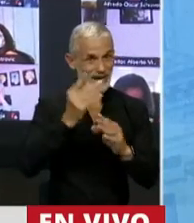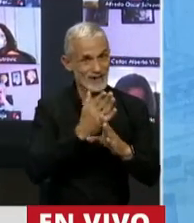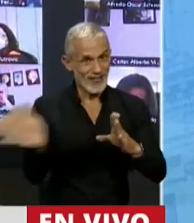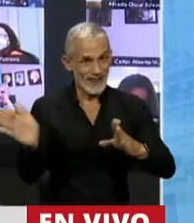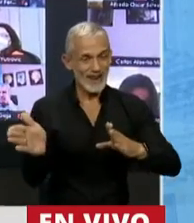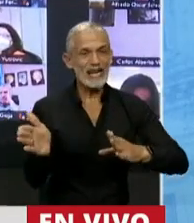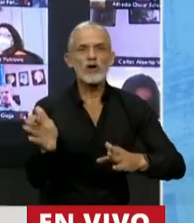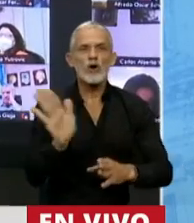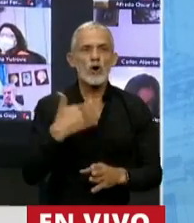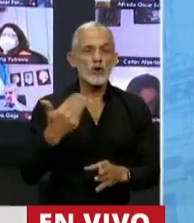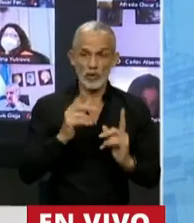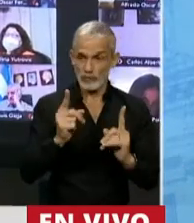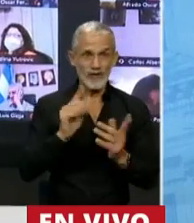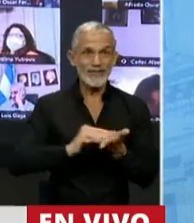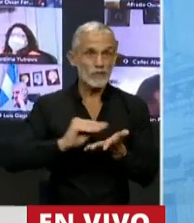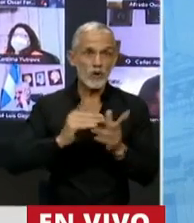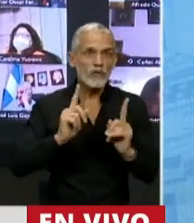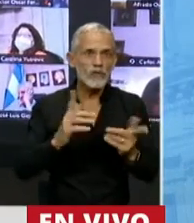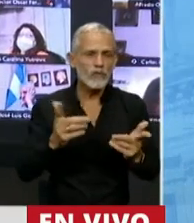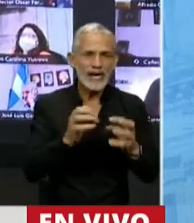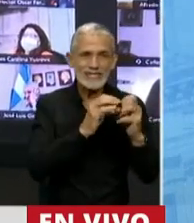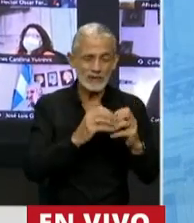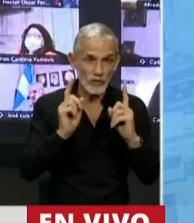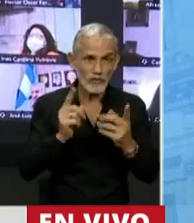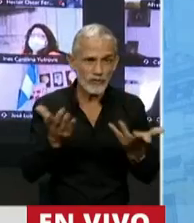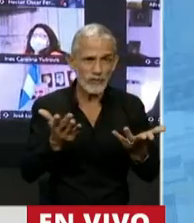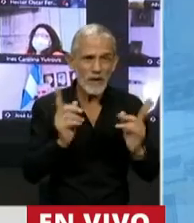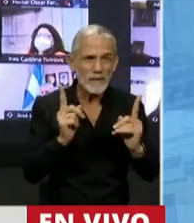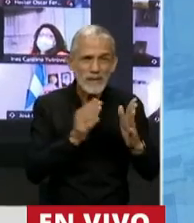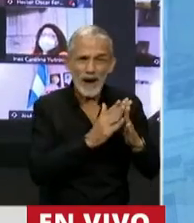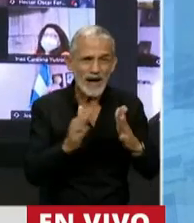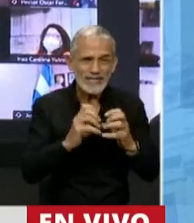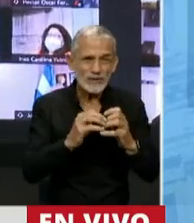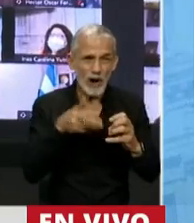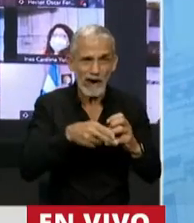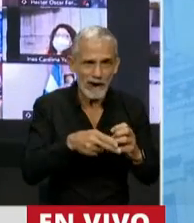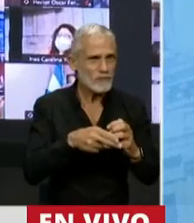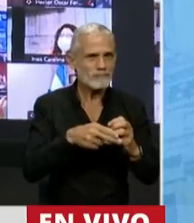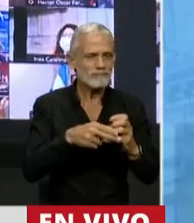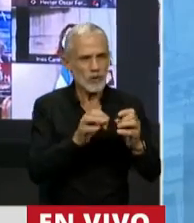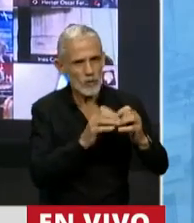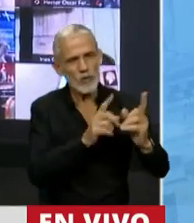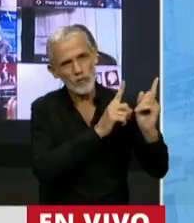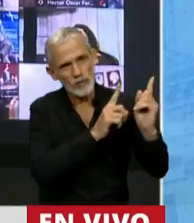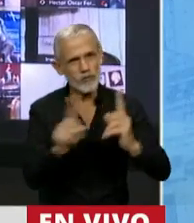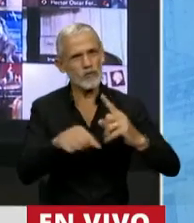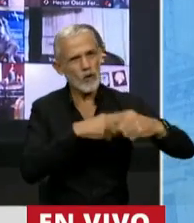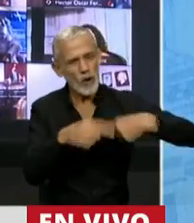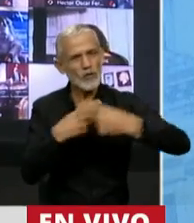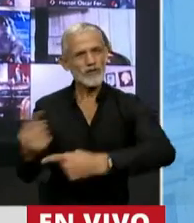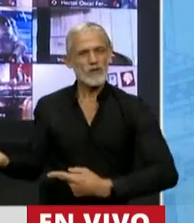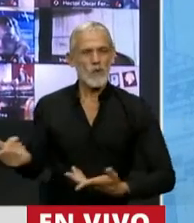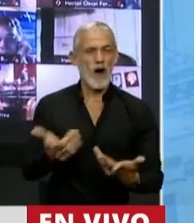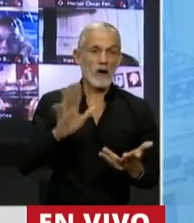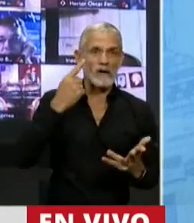todos seguimos siendo diputados la sesión sigue siendo de posesión y estamos en la continuidad de la misma tratando